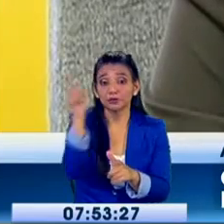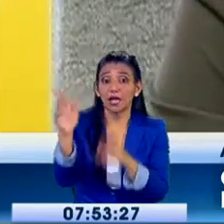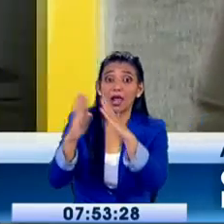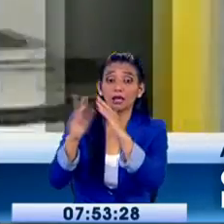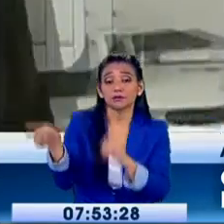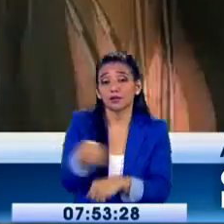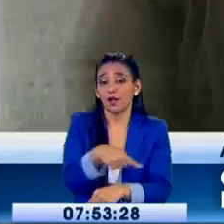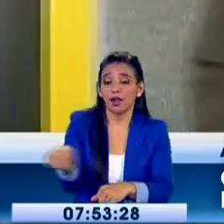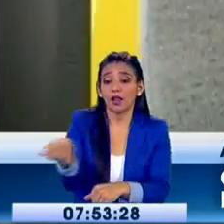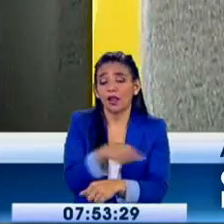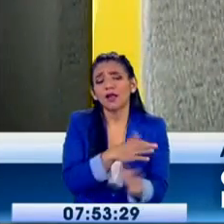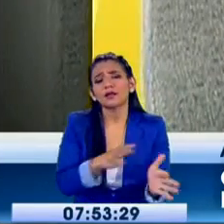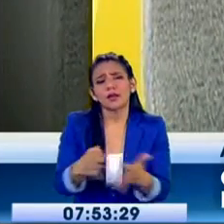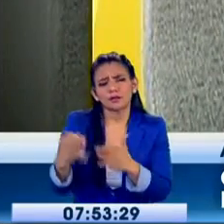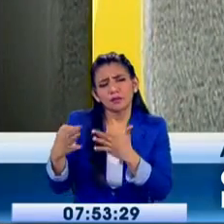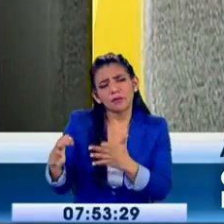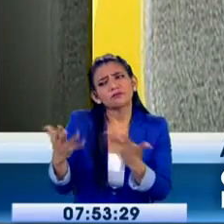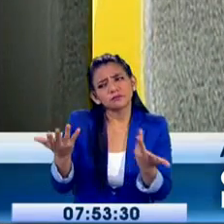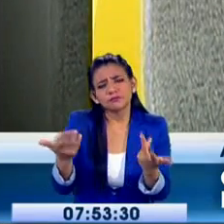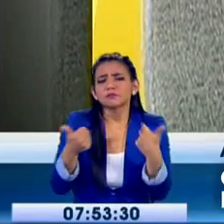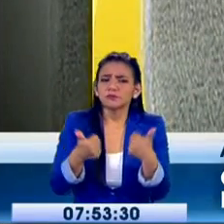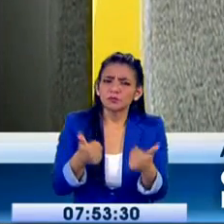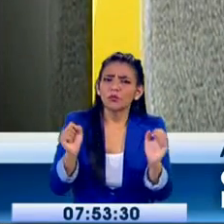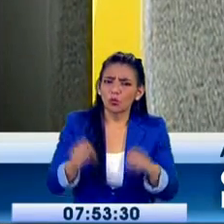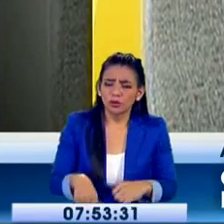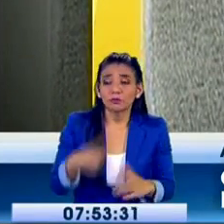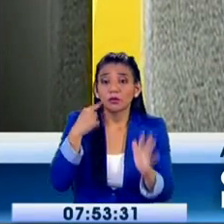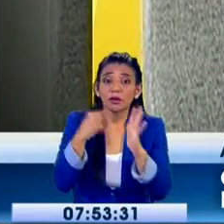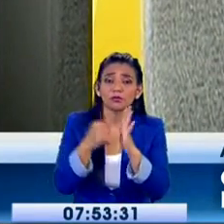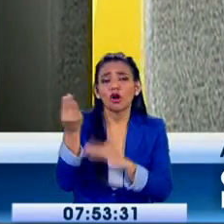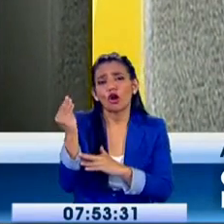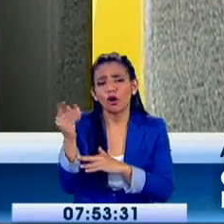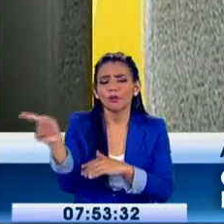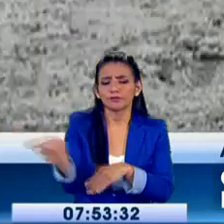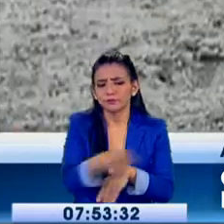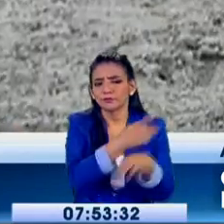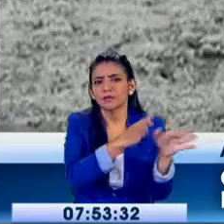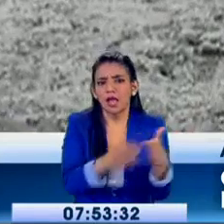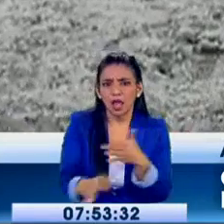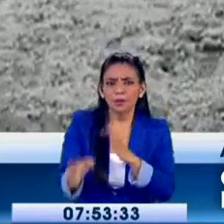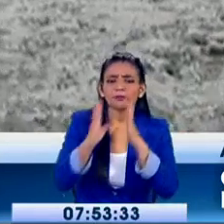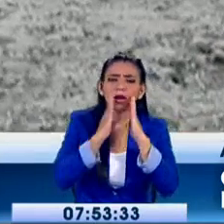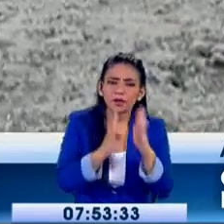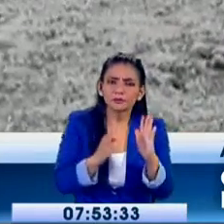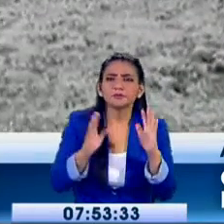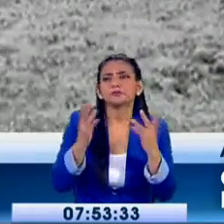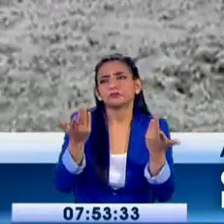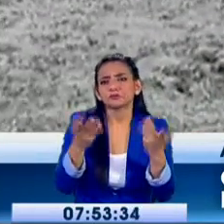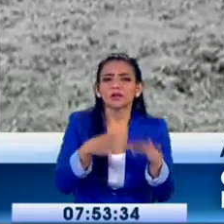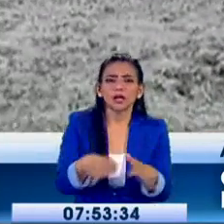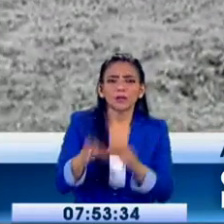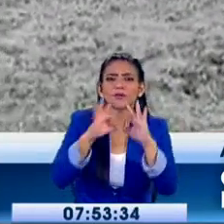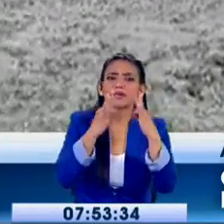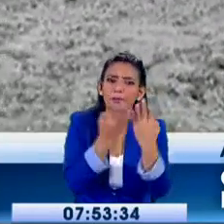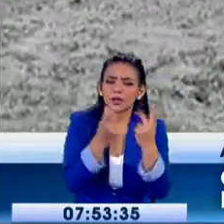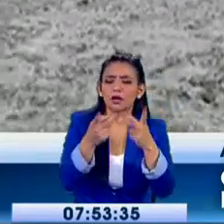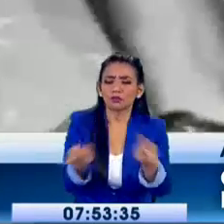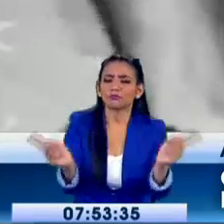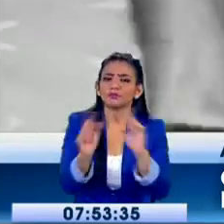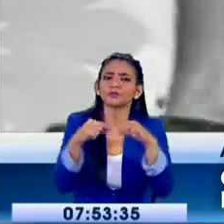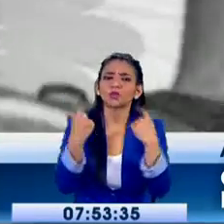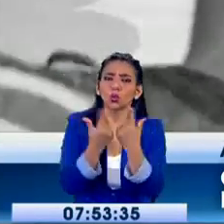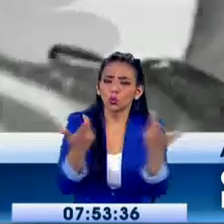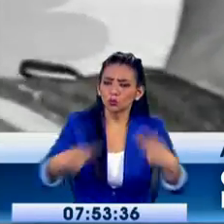que es muchísimo más frecuente, donde reciben las personas terapia ocupacional, terapia familiar, terapia grupal y